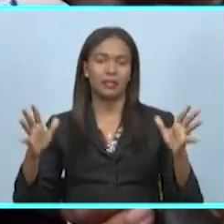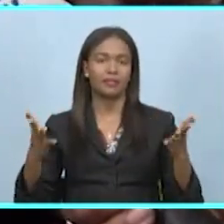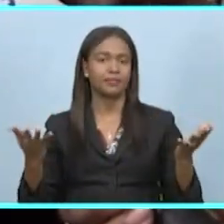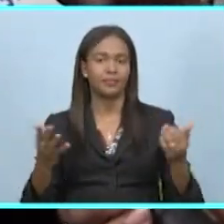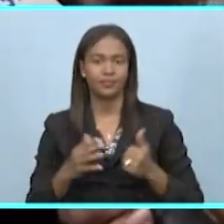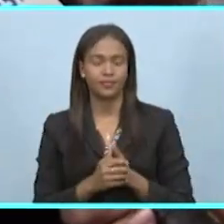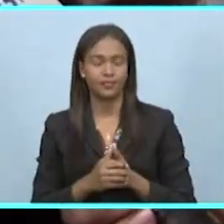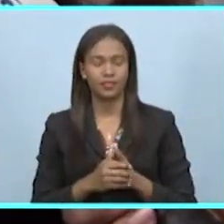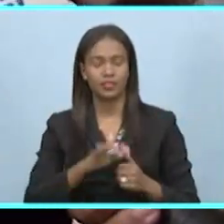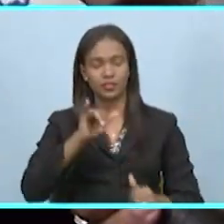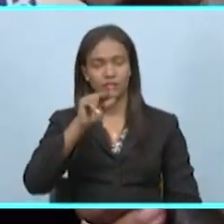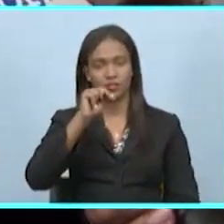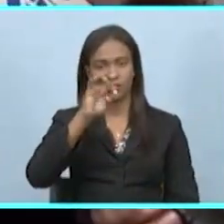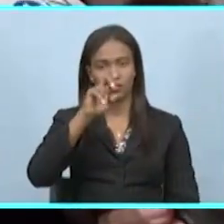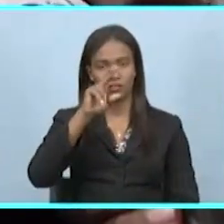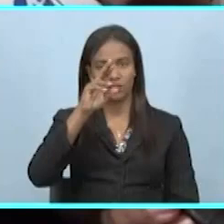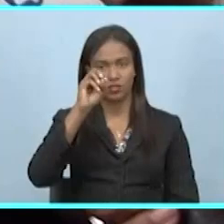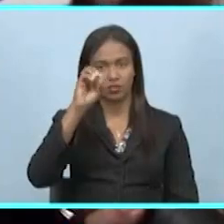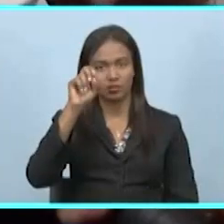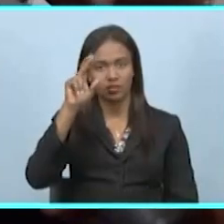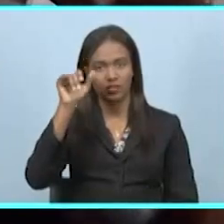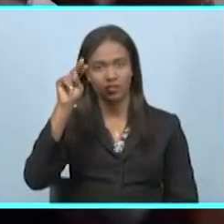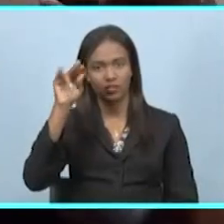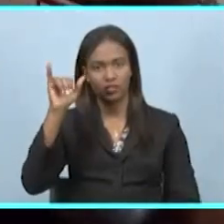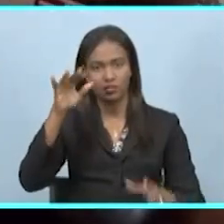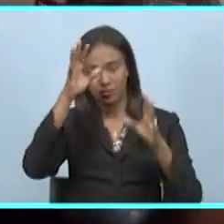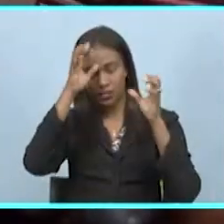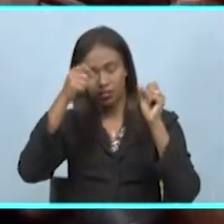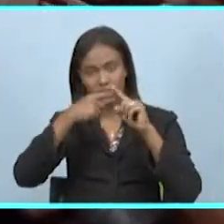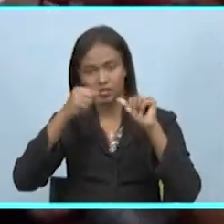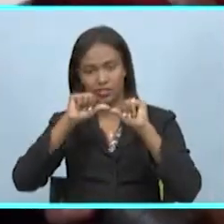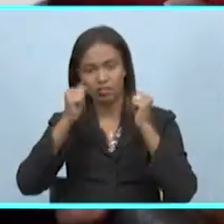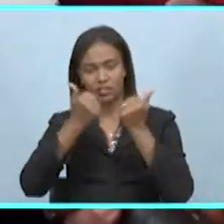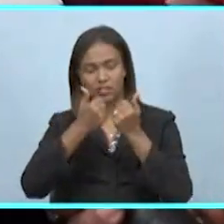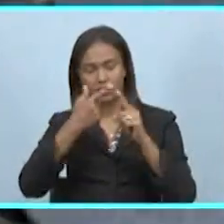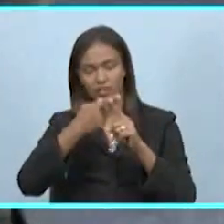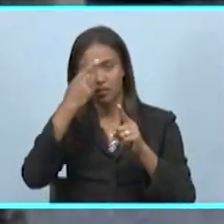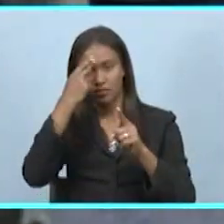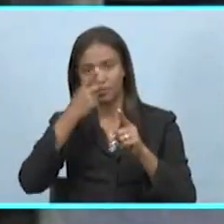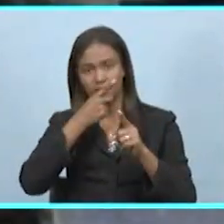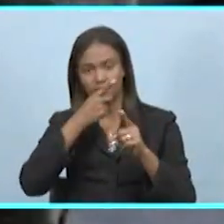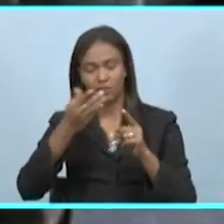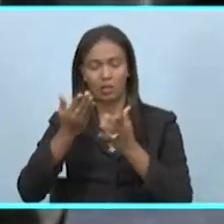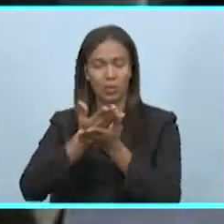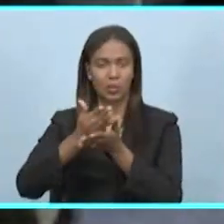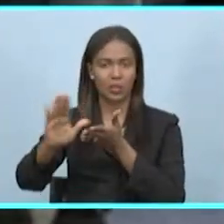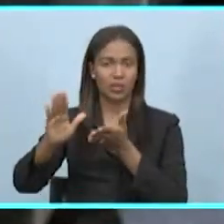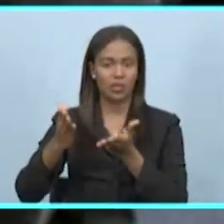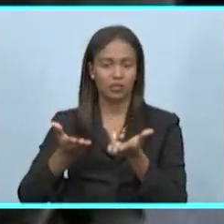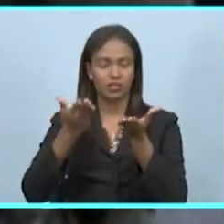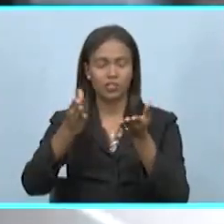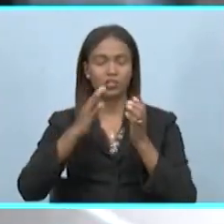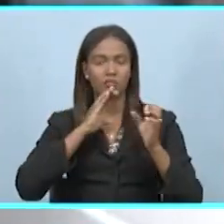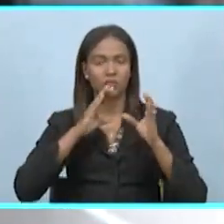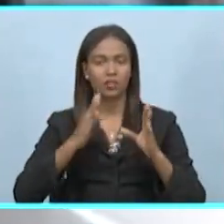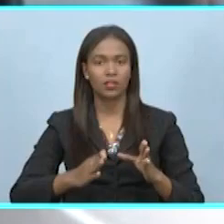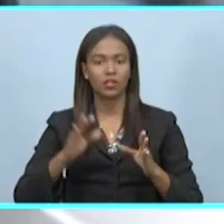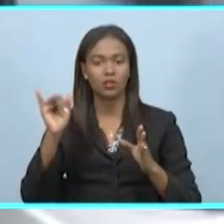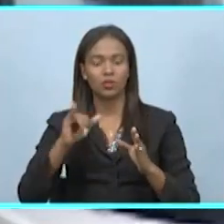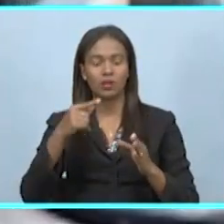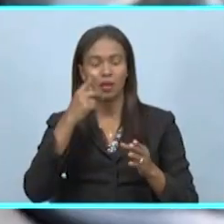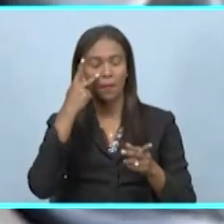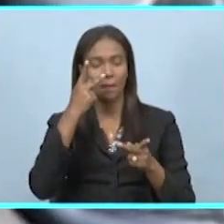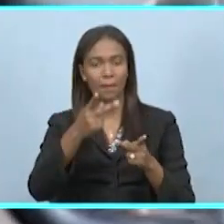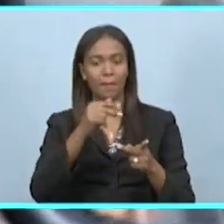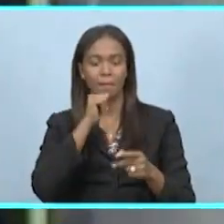su lado, Juan Celso Marrancini, presidente de la Asociación de Industrias de la República Dominicana, rechazó lo expuesto en el comunicado y lo calificó